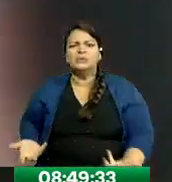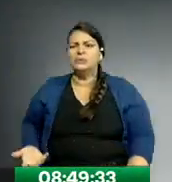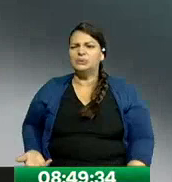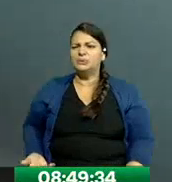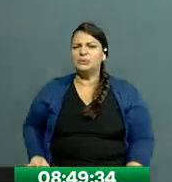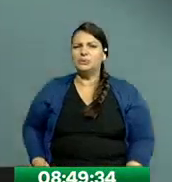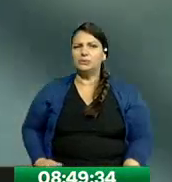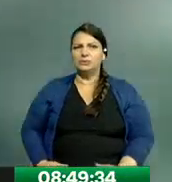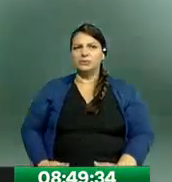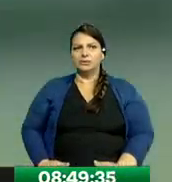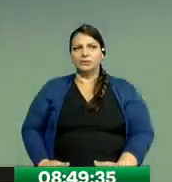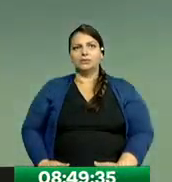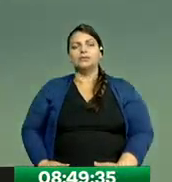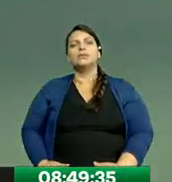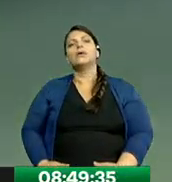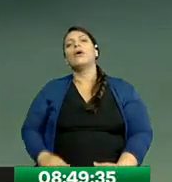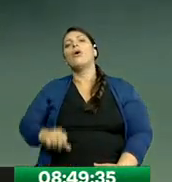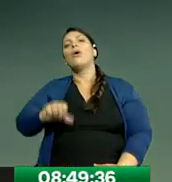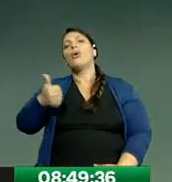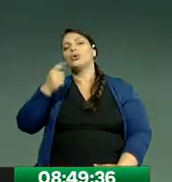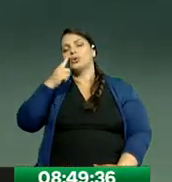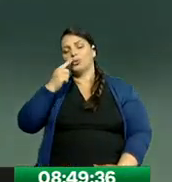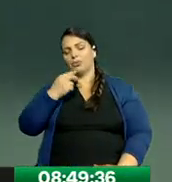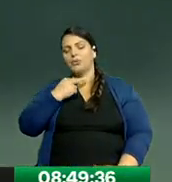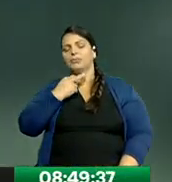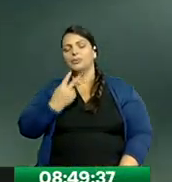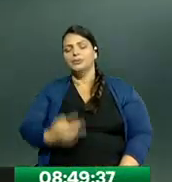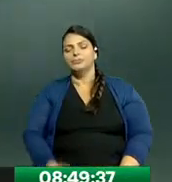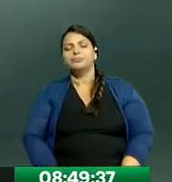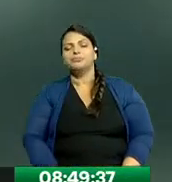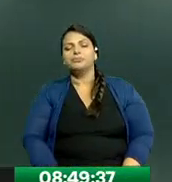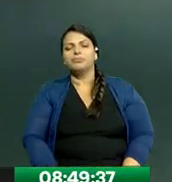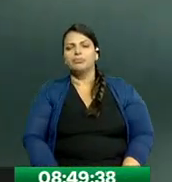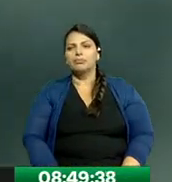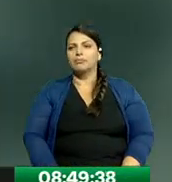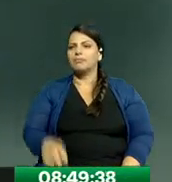¿Cómo se llevan las cosas de un camión que se accidentó?